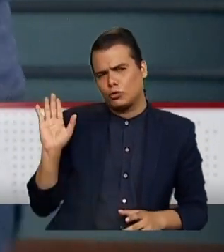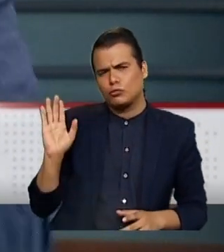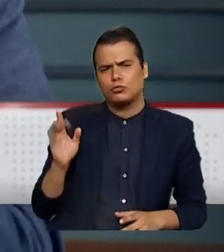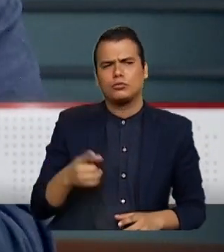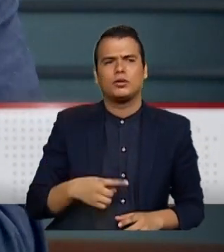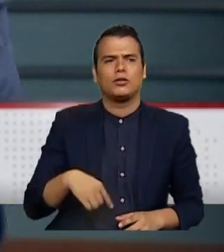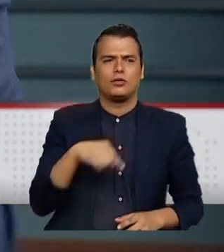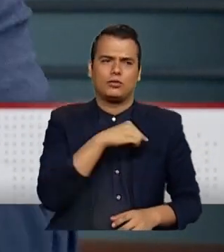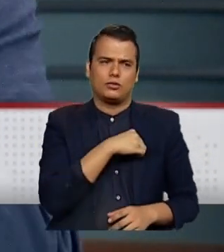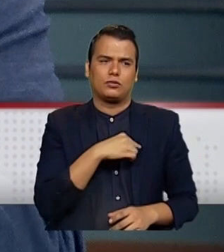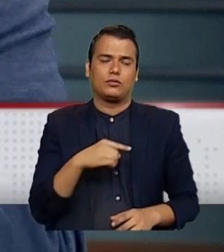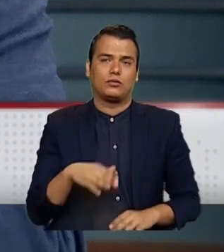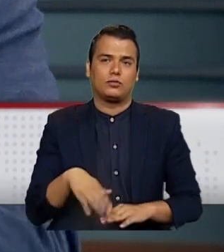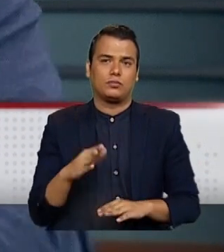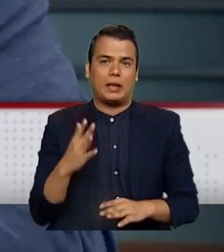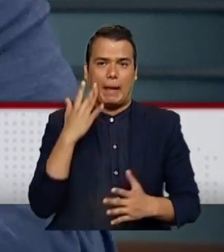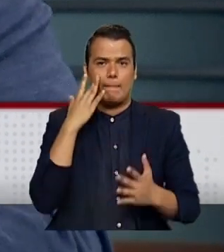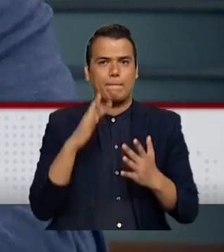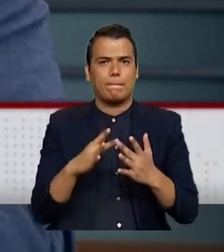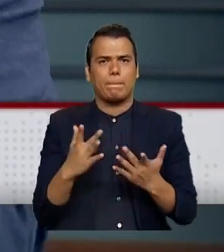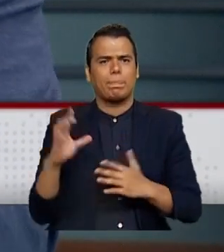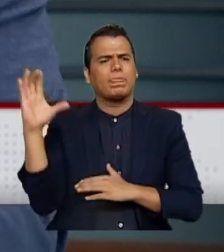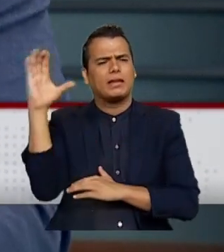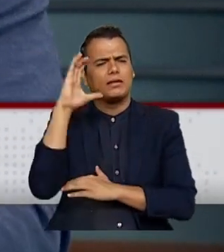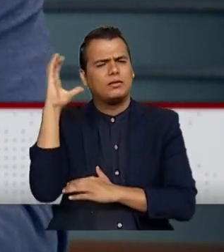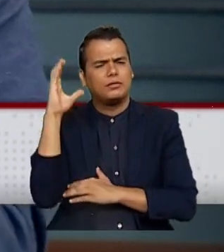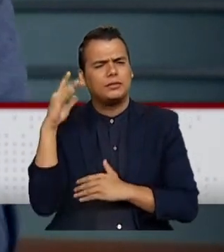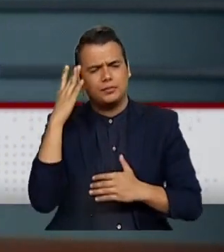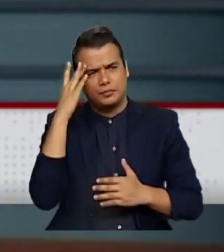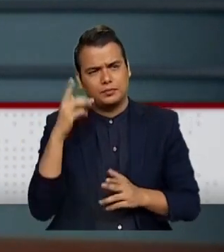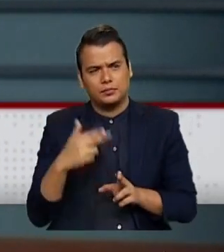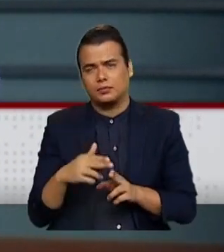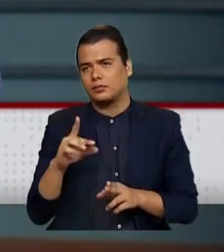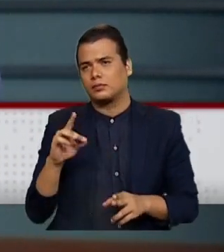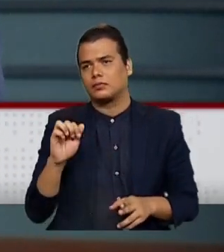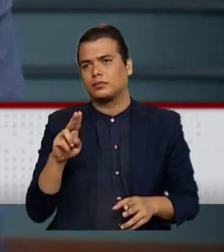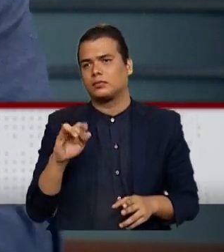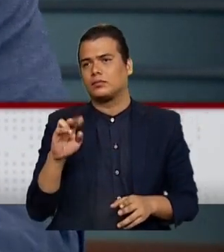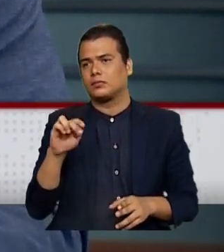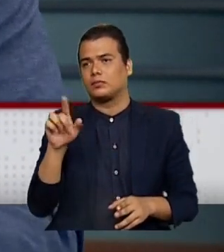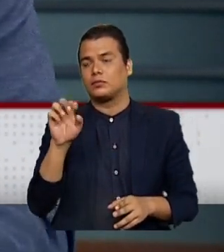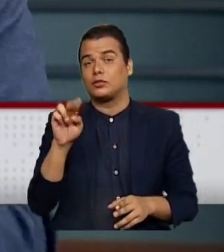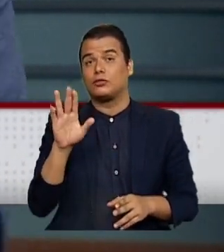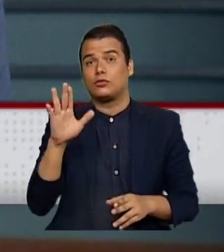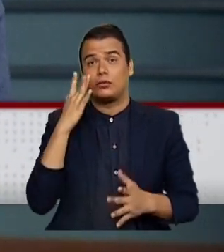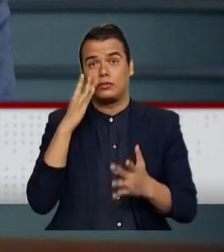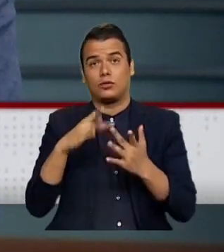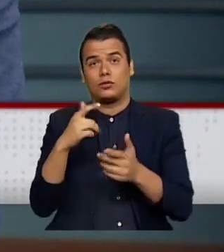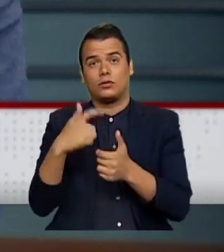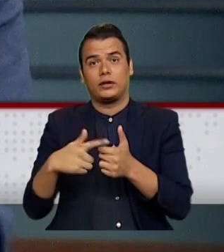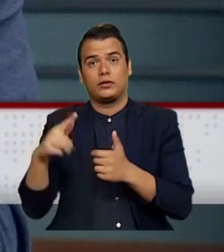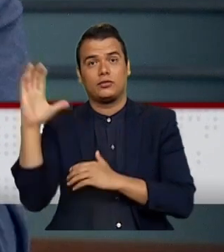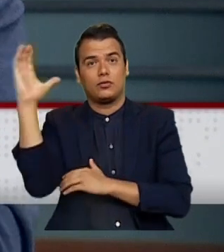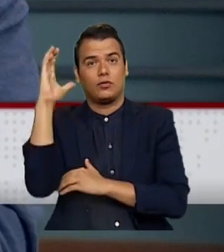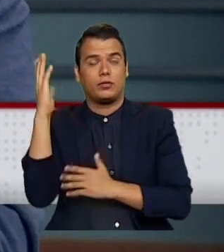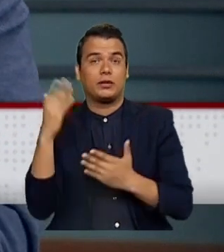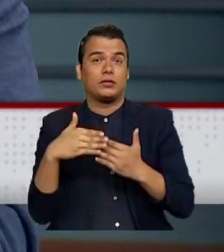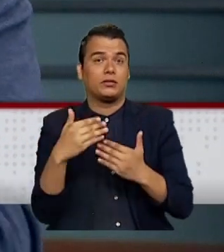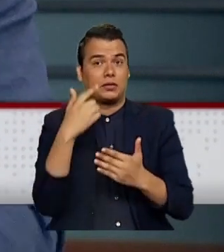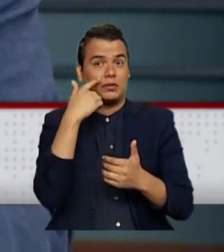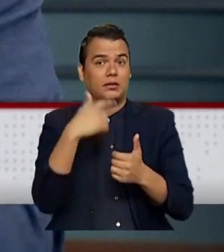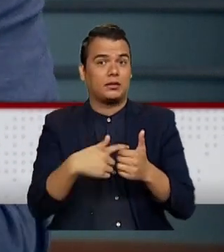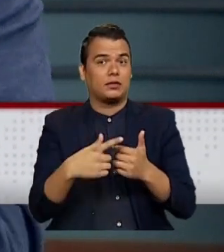nosotros directamente lo de Tottenham con nosotros. ¿Qué tiene que ver con Colombia? Porque Davinson es titular de Selección Colombia y hay que mirar con qué nivel llega a mitad de año para Copa